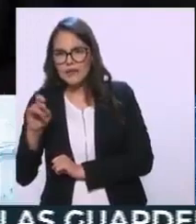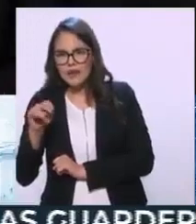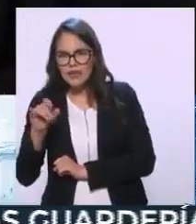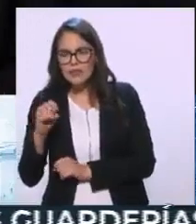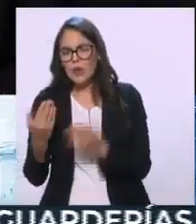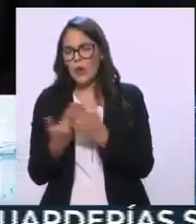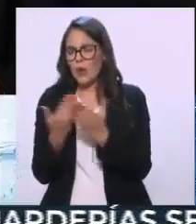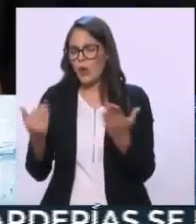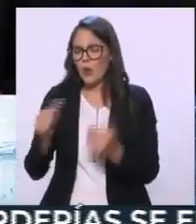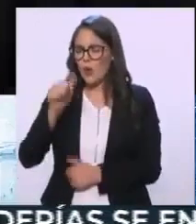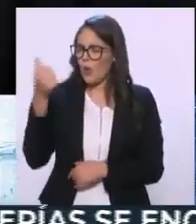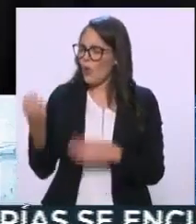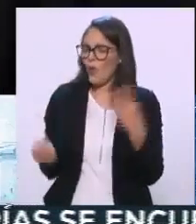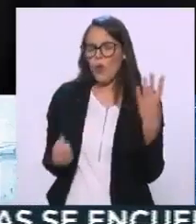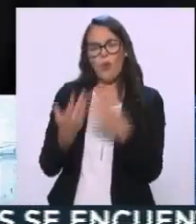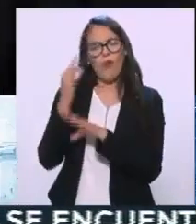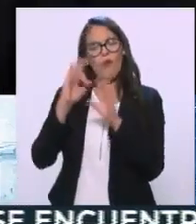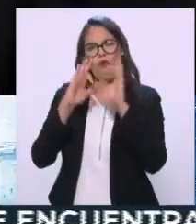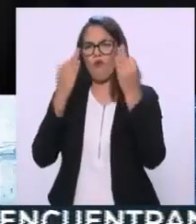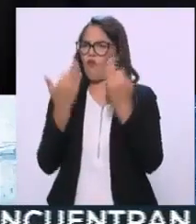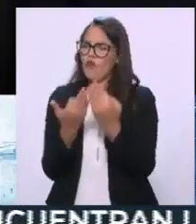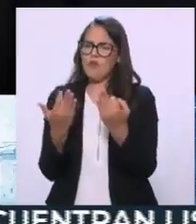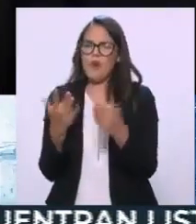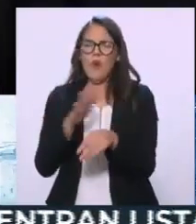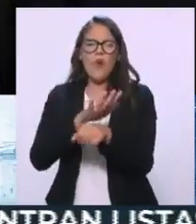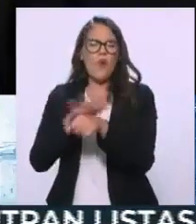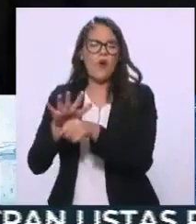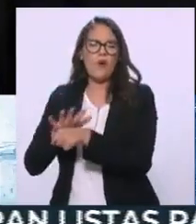reinventarse. ¿Cuáles son estos nuevos dispositivos?